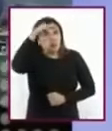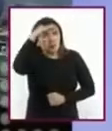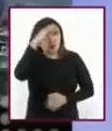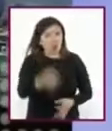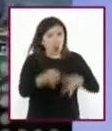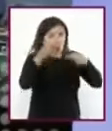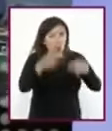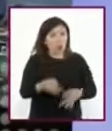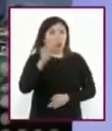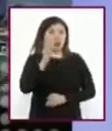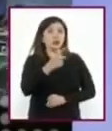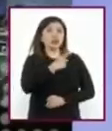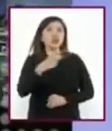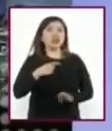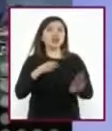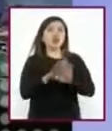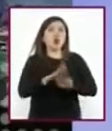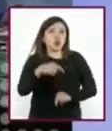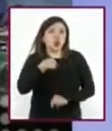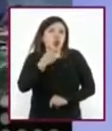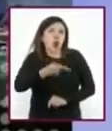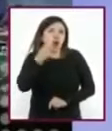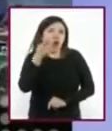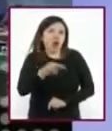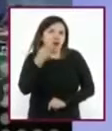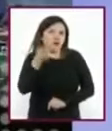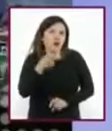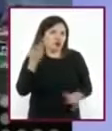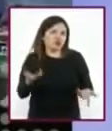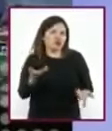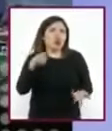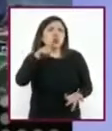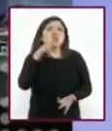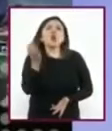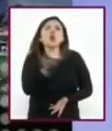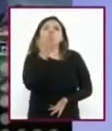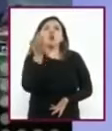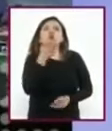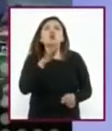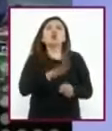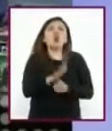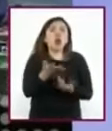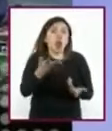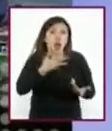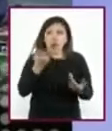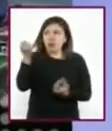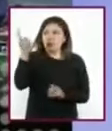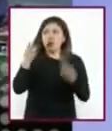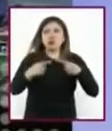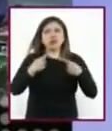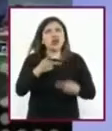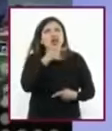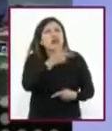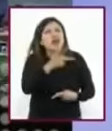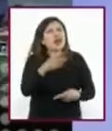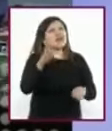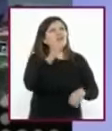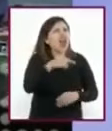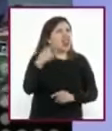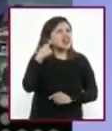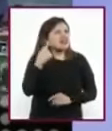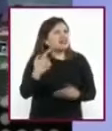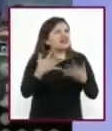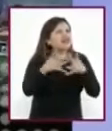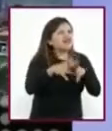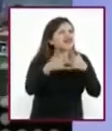correcto pues sería como estamos hablando, como te acostumbres, porque hay personas que no pronuncian bien las palabras, ¿no? Ese